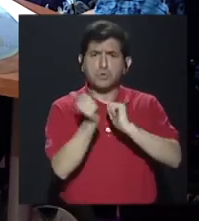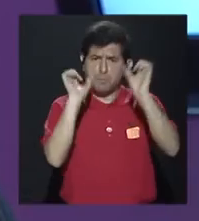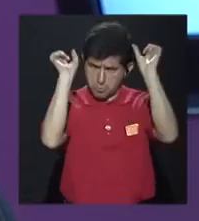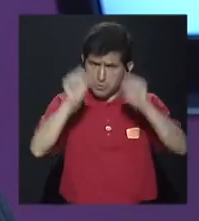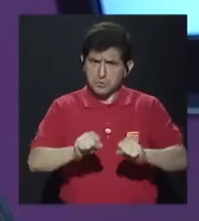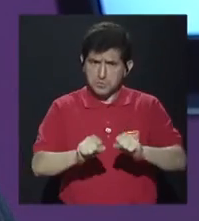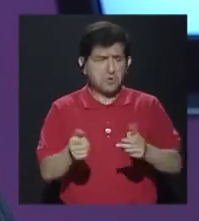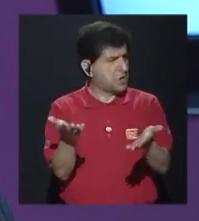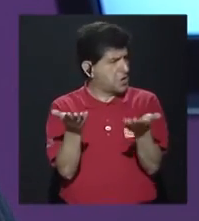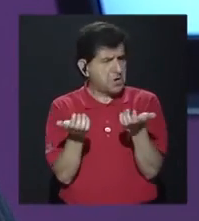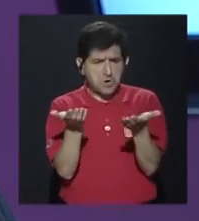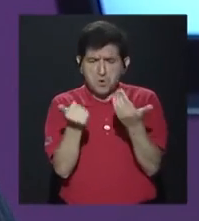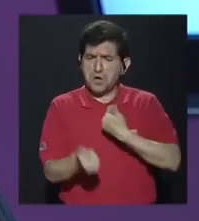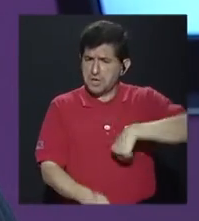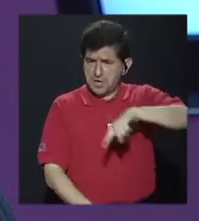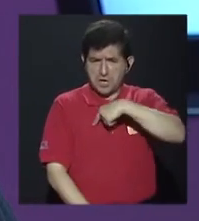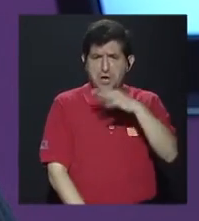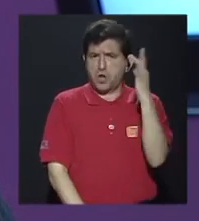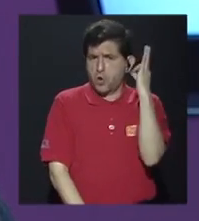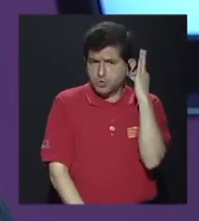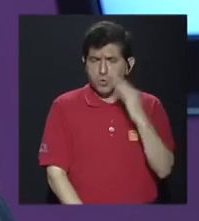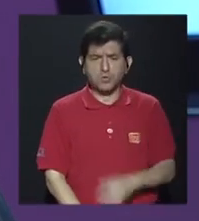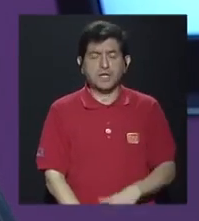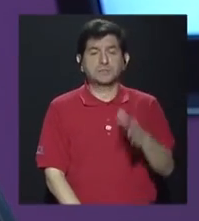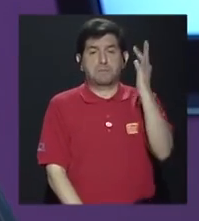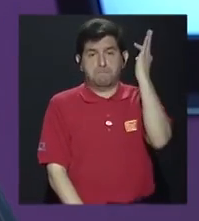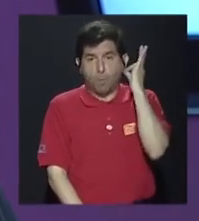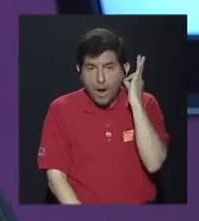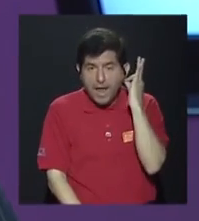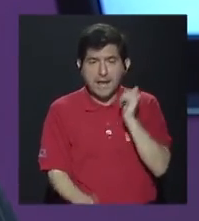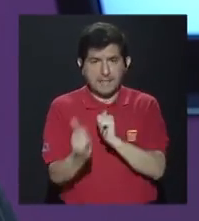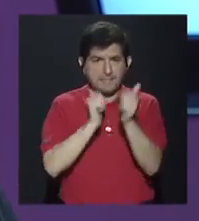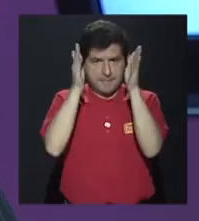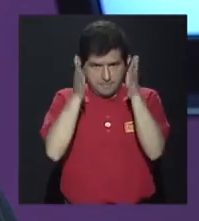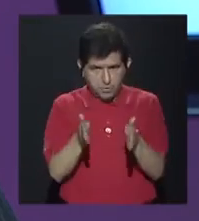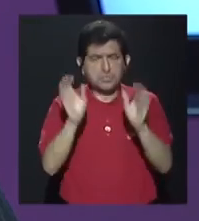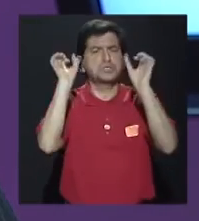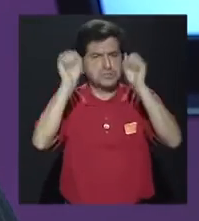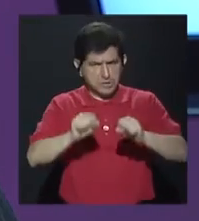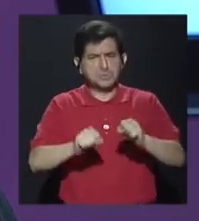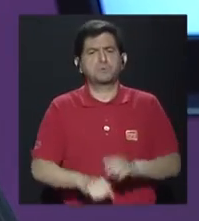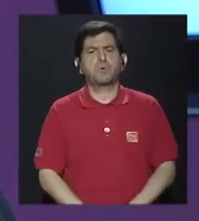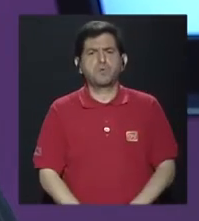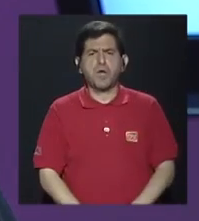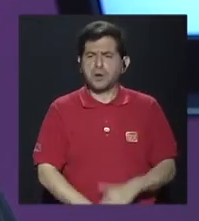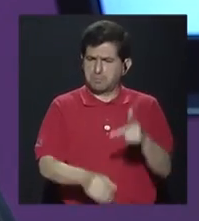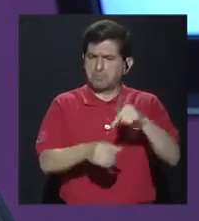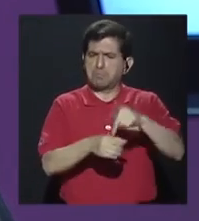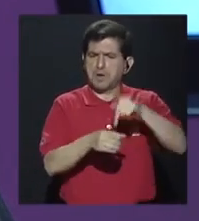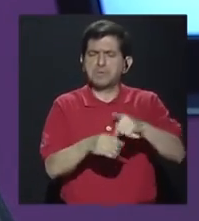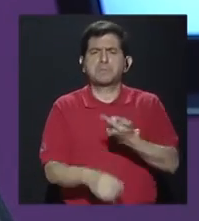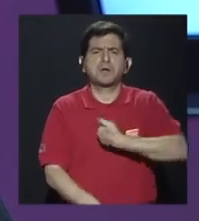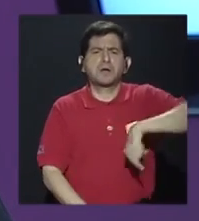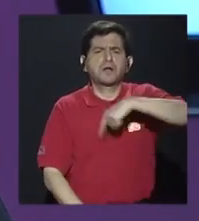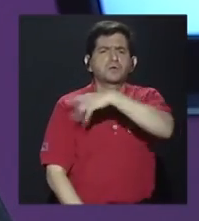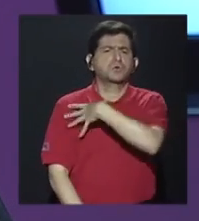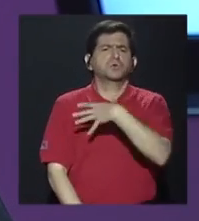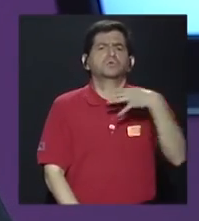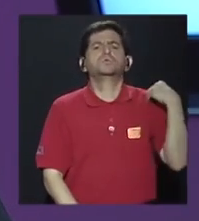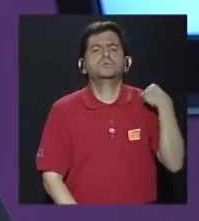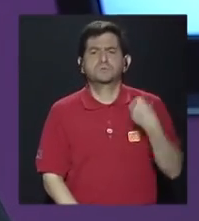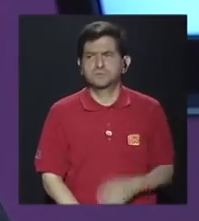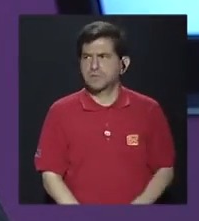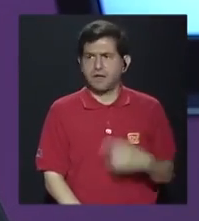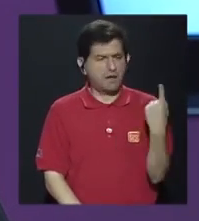que nosotros queramos como mujeres, como deportistas, para sobresalir en lo que nos gusta, ¿verdad? En